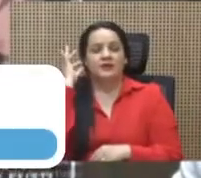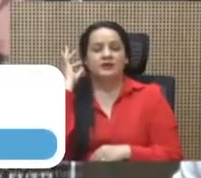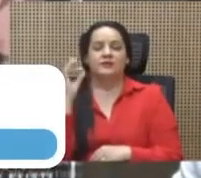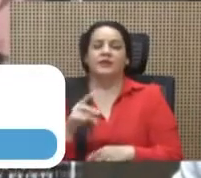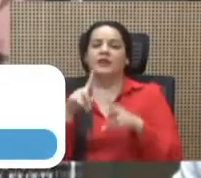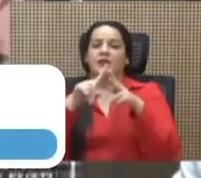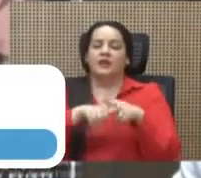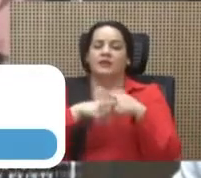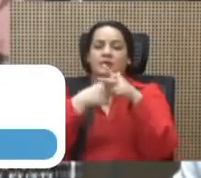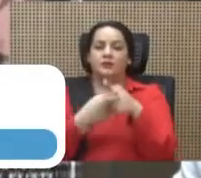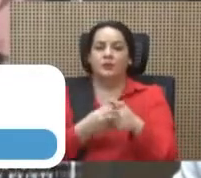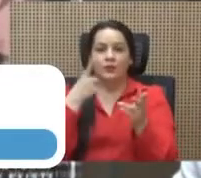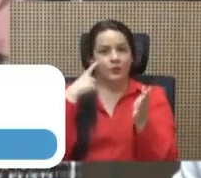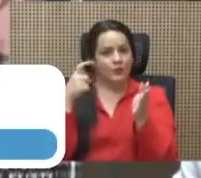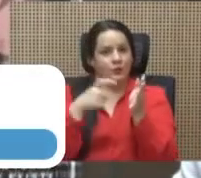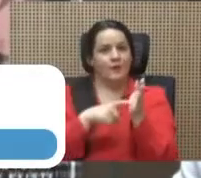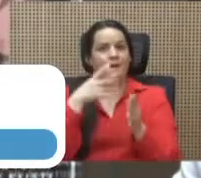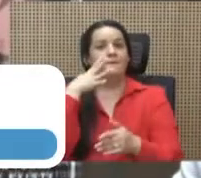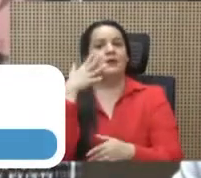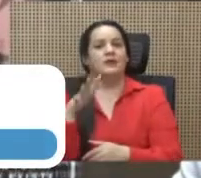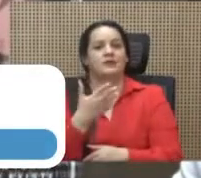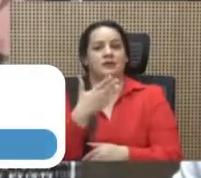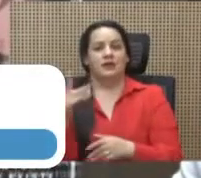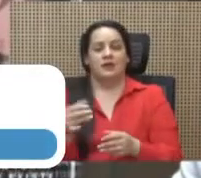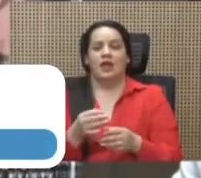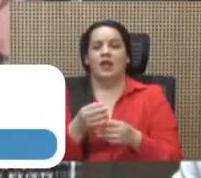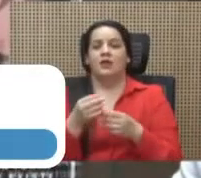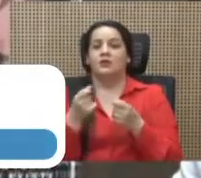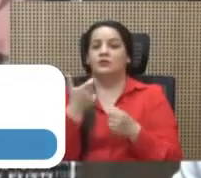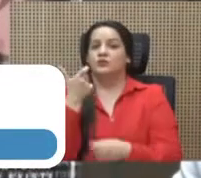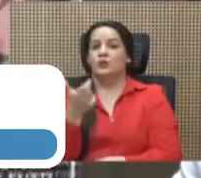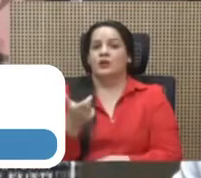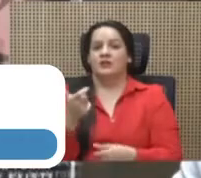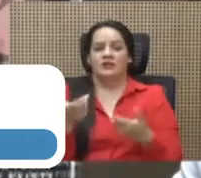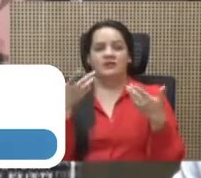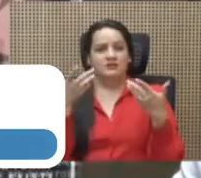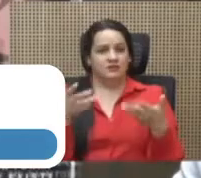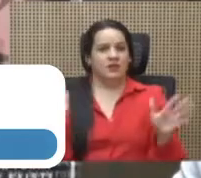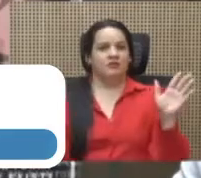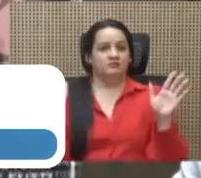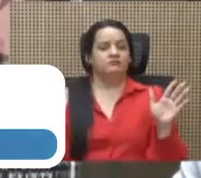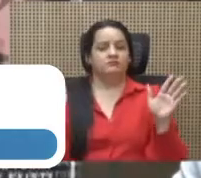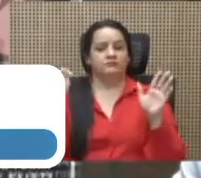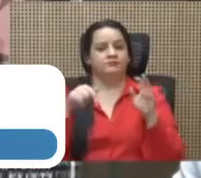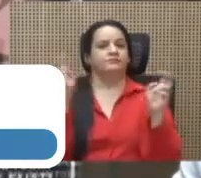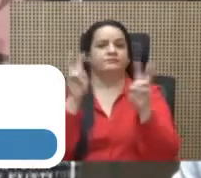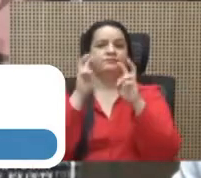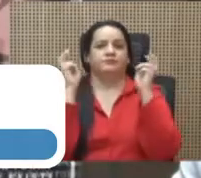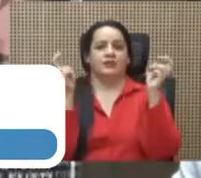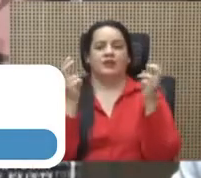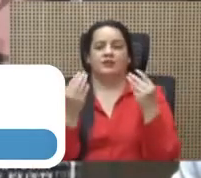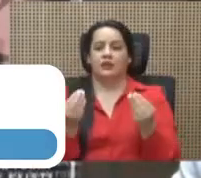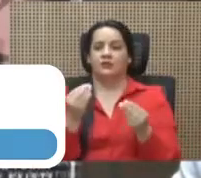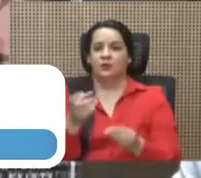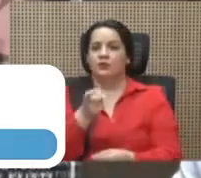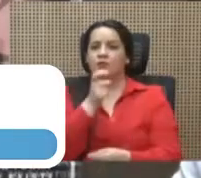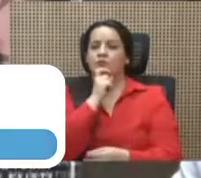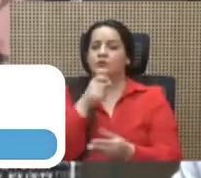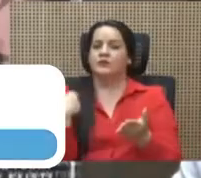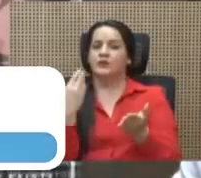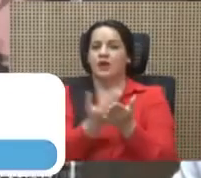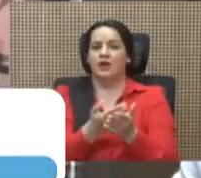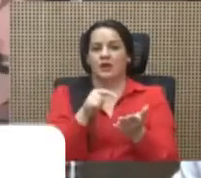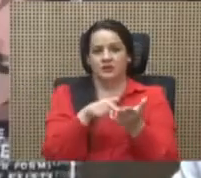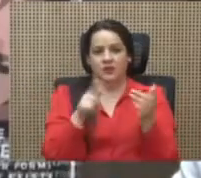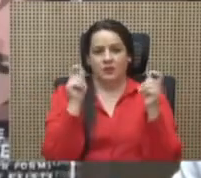inicio reconocían que pareciera que la suerte está echada en este tema en el que tanto costó llegar a este punto y está bien